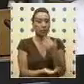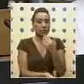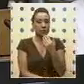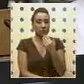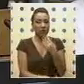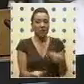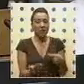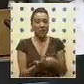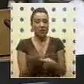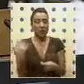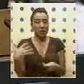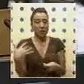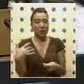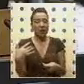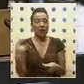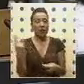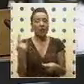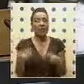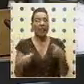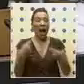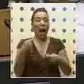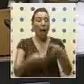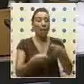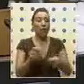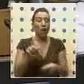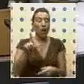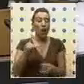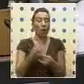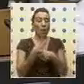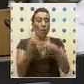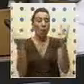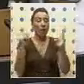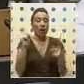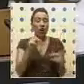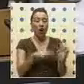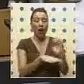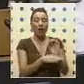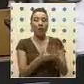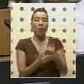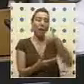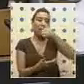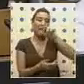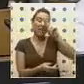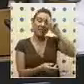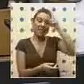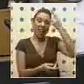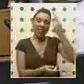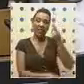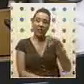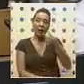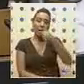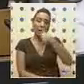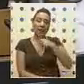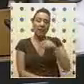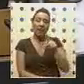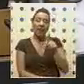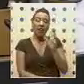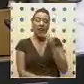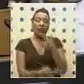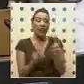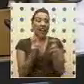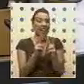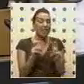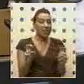incluyendo financiamiento importante a aquellas universidades que aportan con un rol público, que no son estatales, como las privadas tradicionales y aquellas privadas que no han sido sujetas